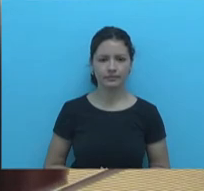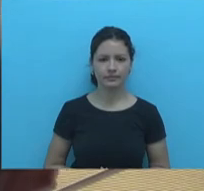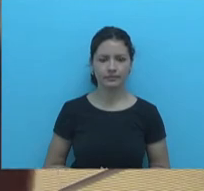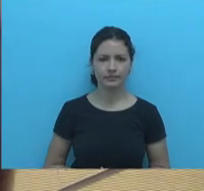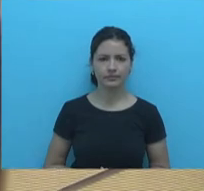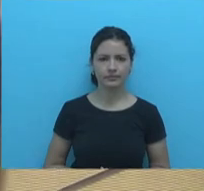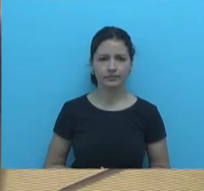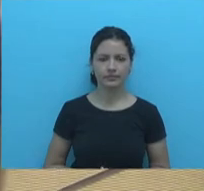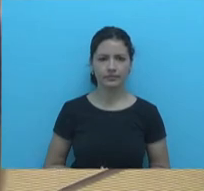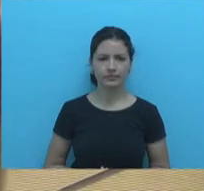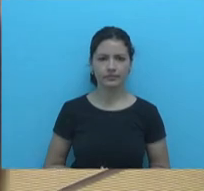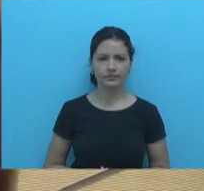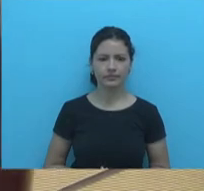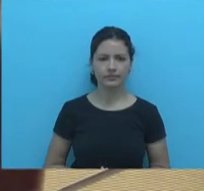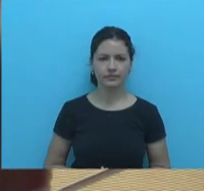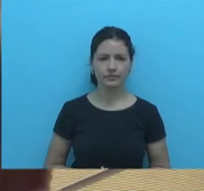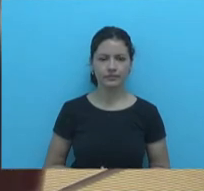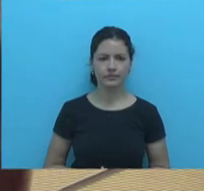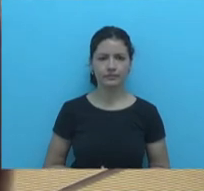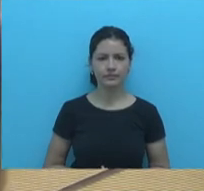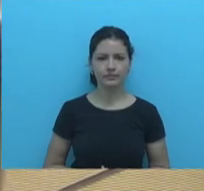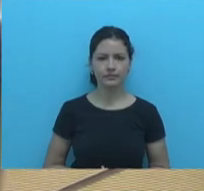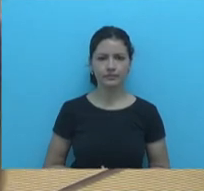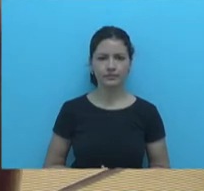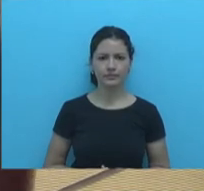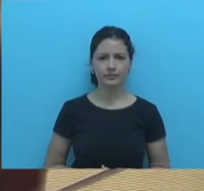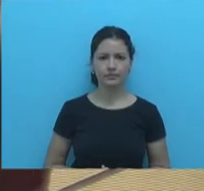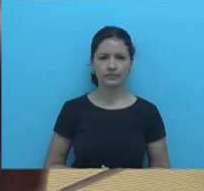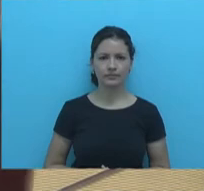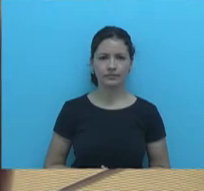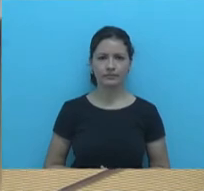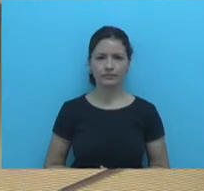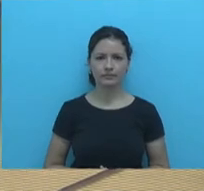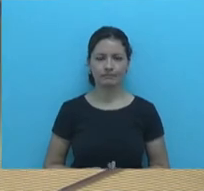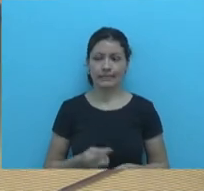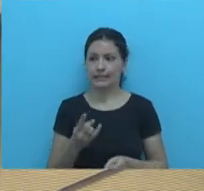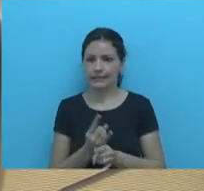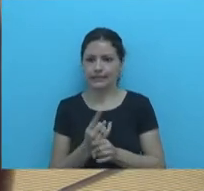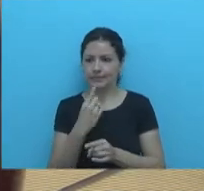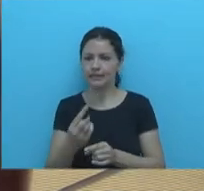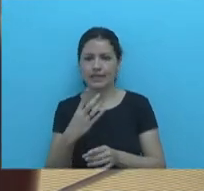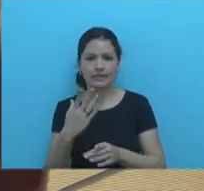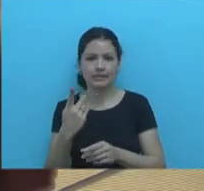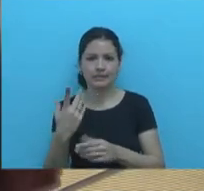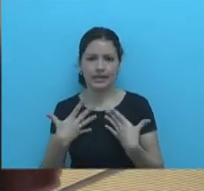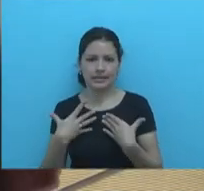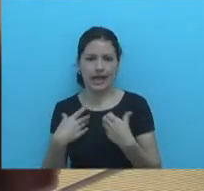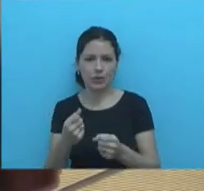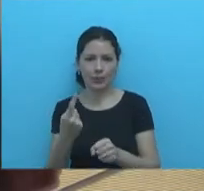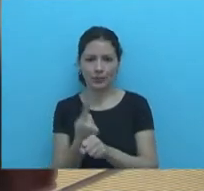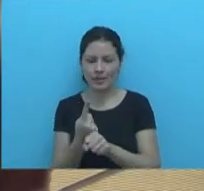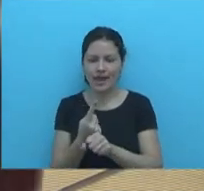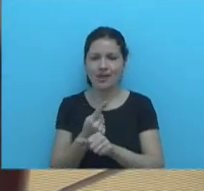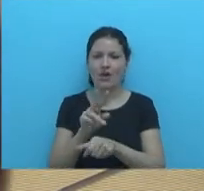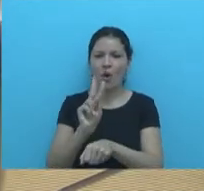Bueno, primero que nada, que siempre se dice que la salud es siempre lo primero y que más vale prevenir